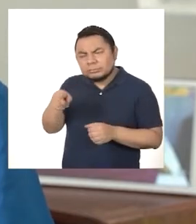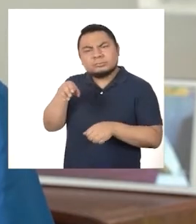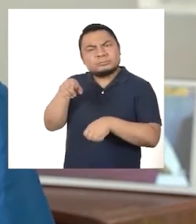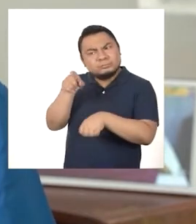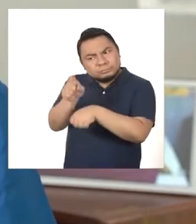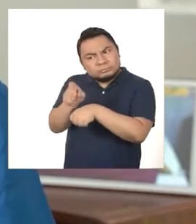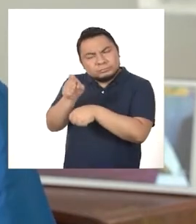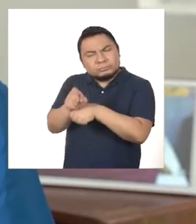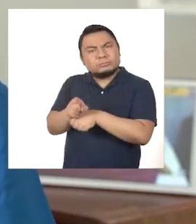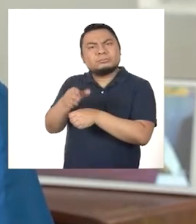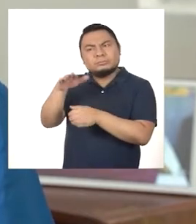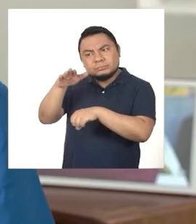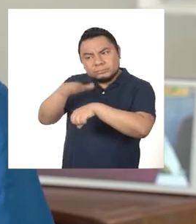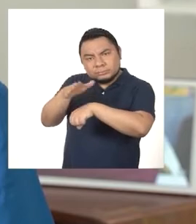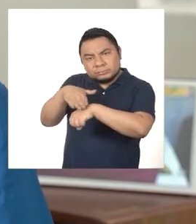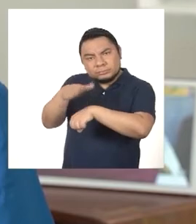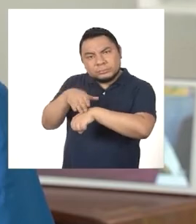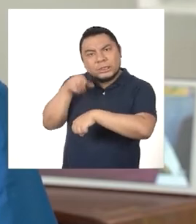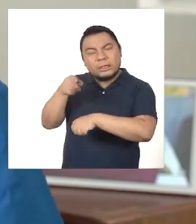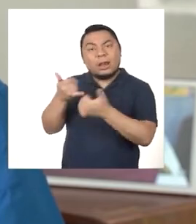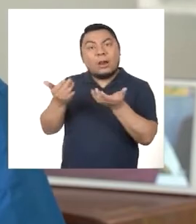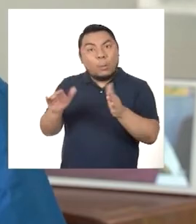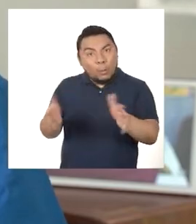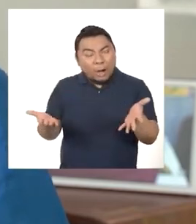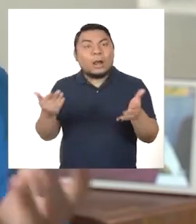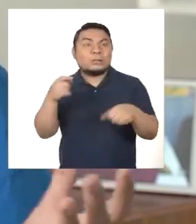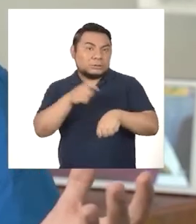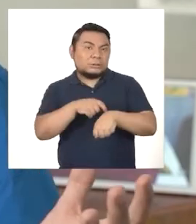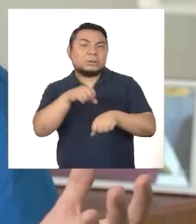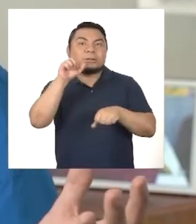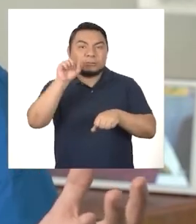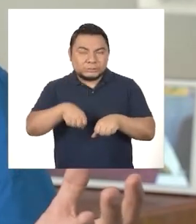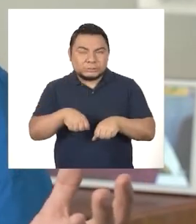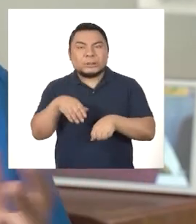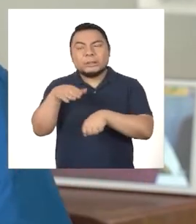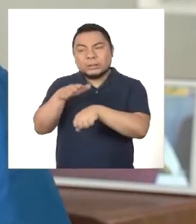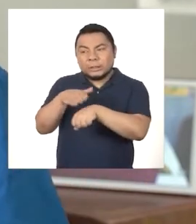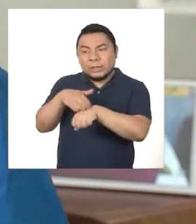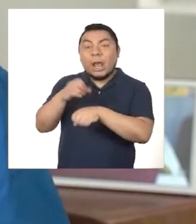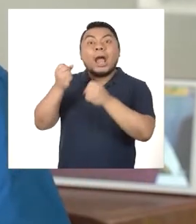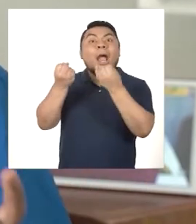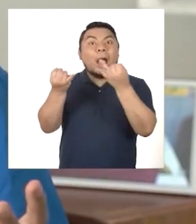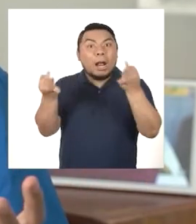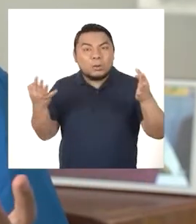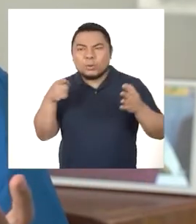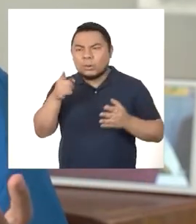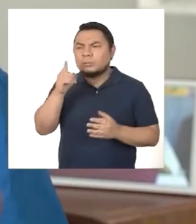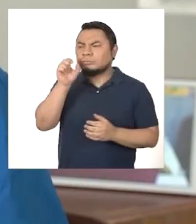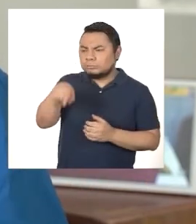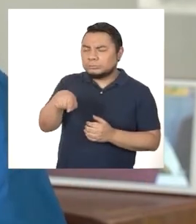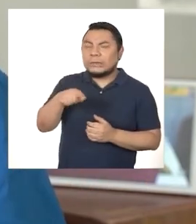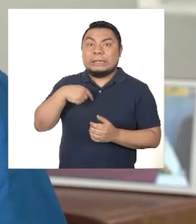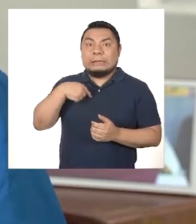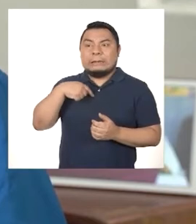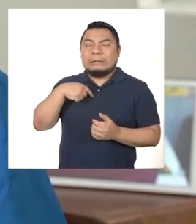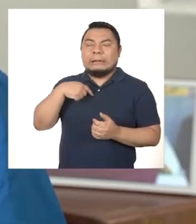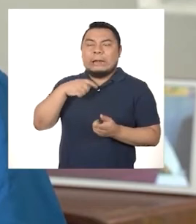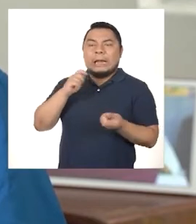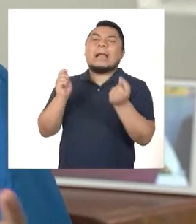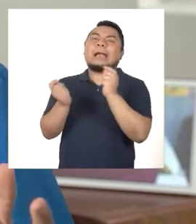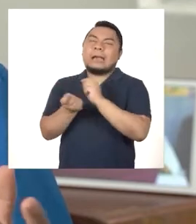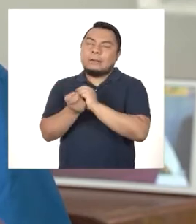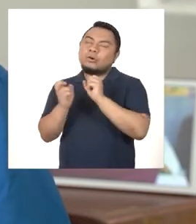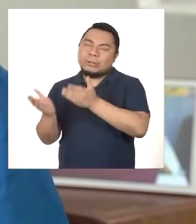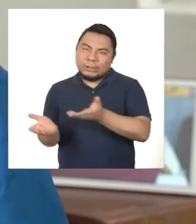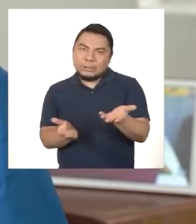consiste en que hay momentos o hay situaciones en las que podemos y debemos ceder, y otras en las que no, porque no es lo correcto